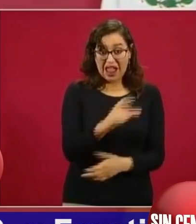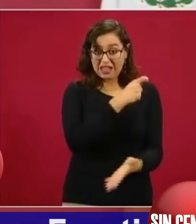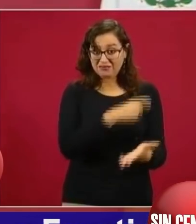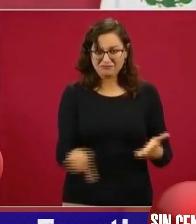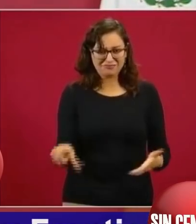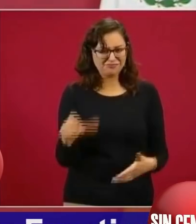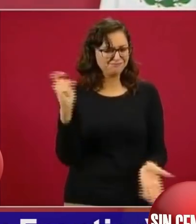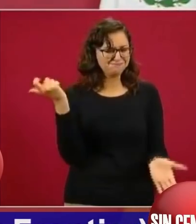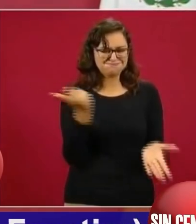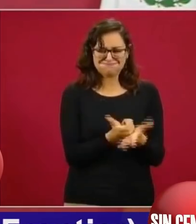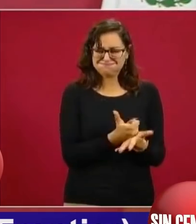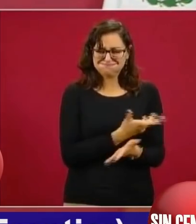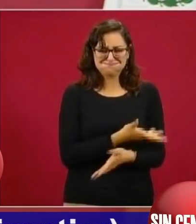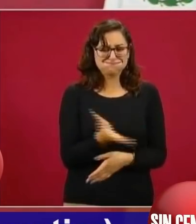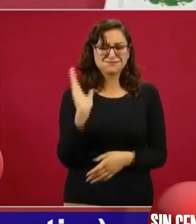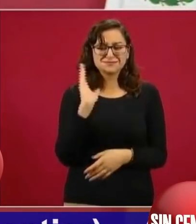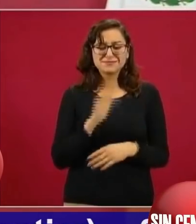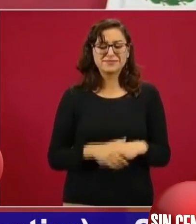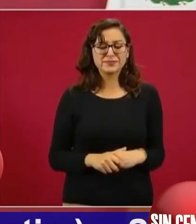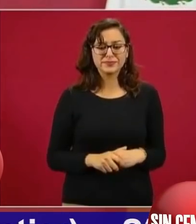a precios elevados.